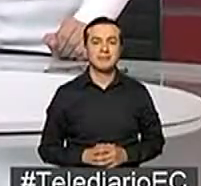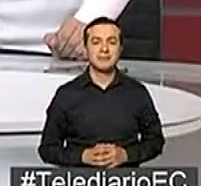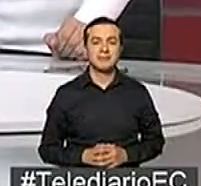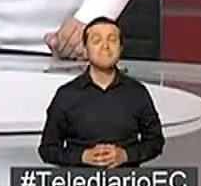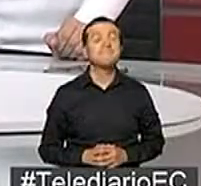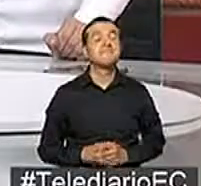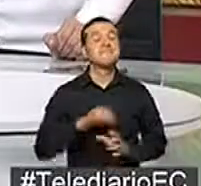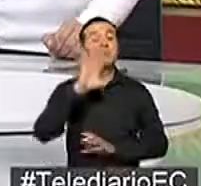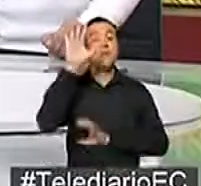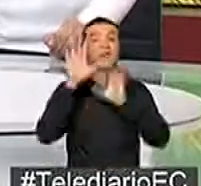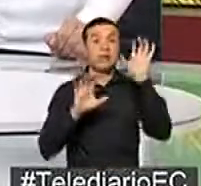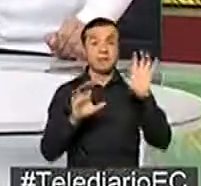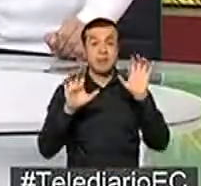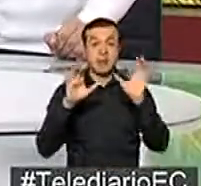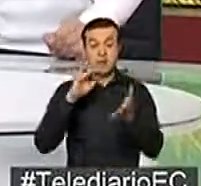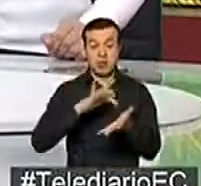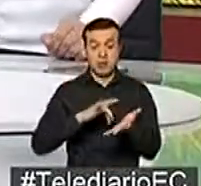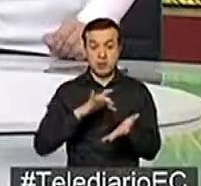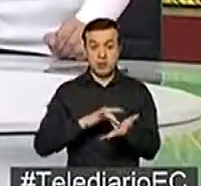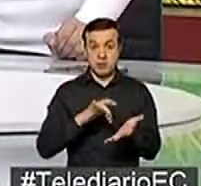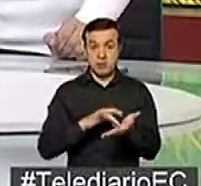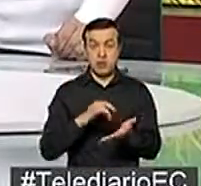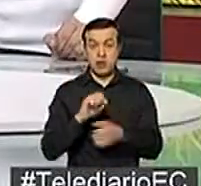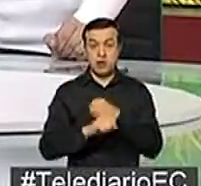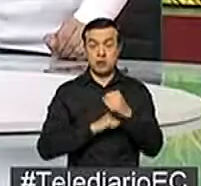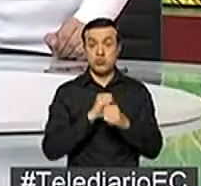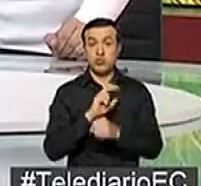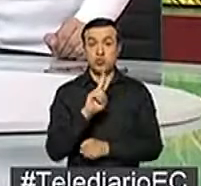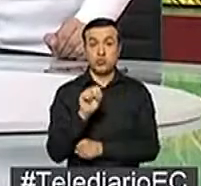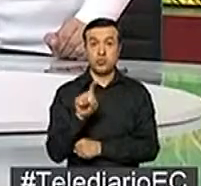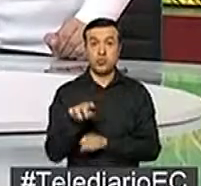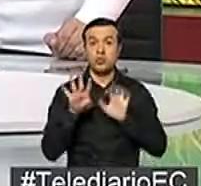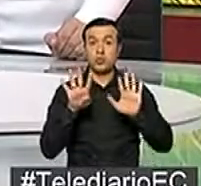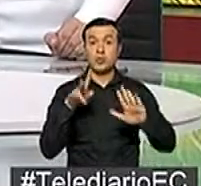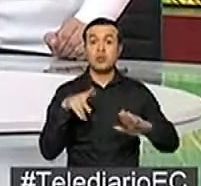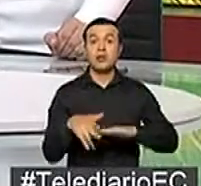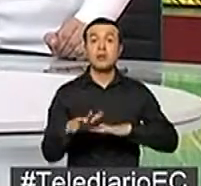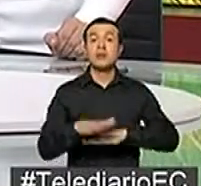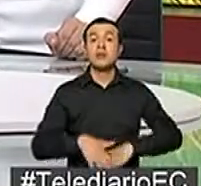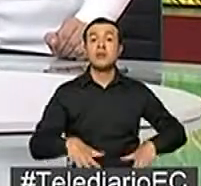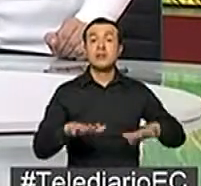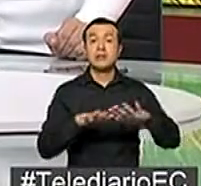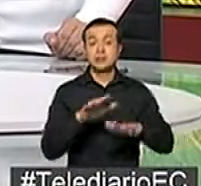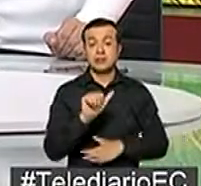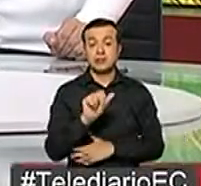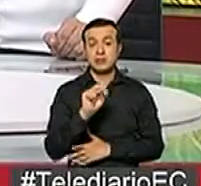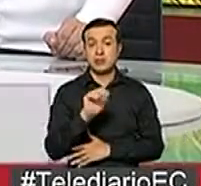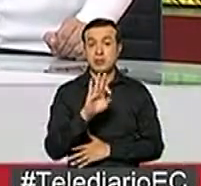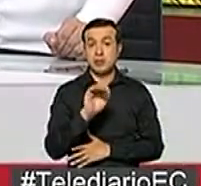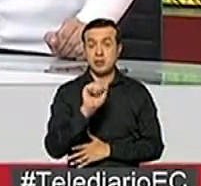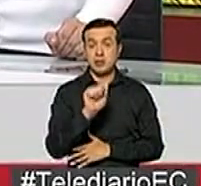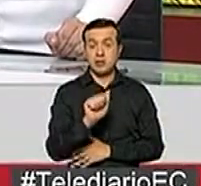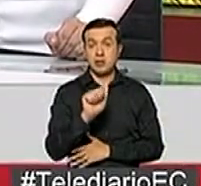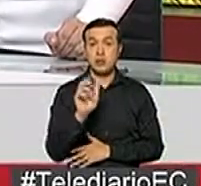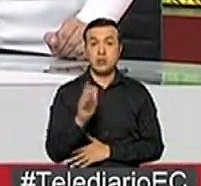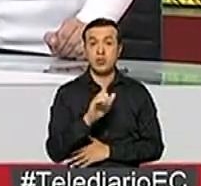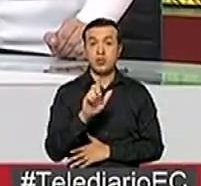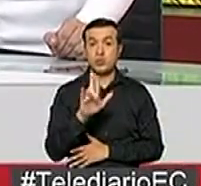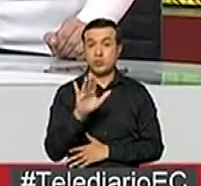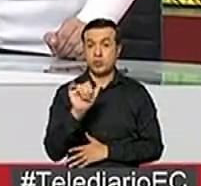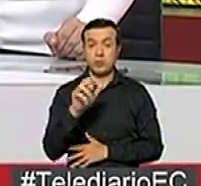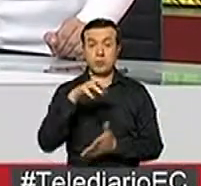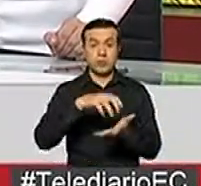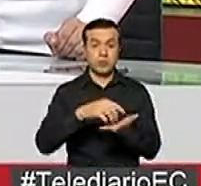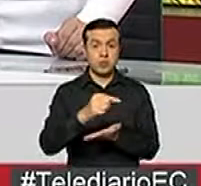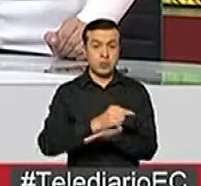La Feria Expo Arroz 2019 fue inaugurada en Santa Lucía, provincia del Guayas. El vicepresidente de la